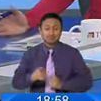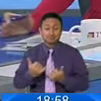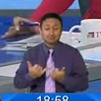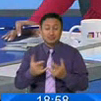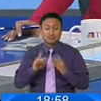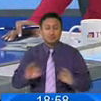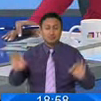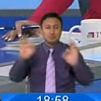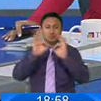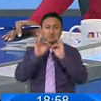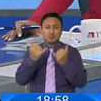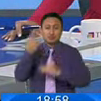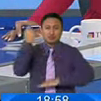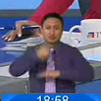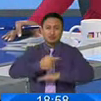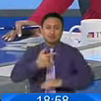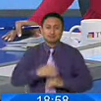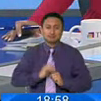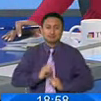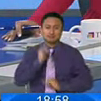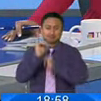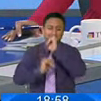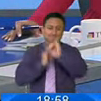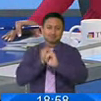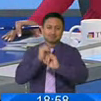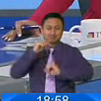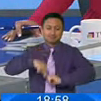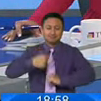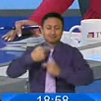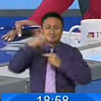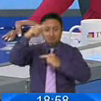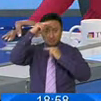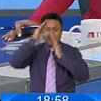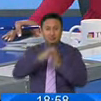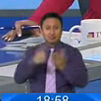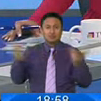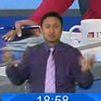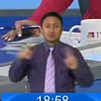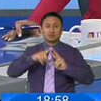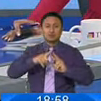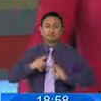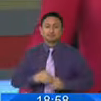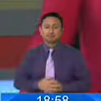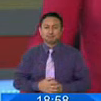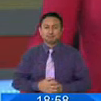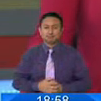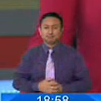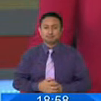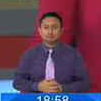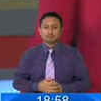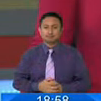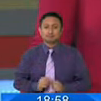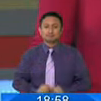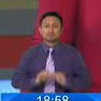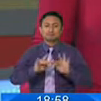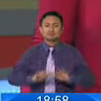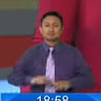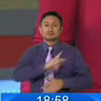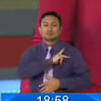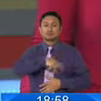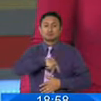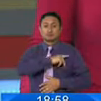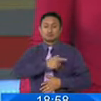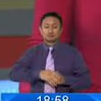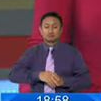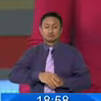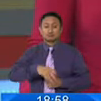tenemos lo más destacado del acontecer nacional e internacional aquí en Emisión Estelar del Comercio TV. El secretario particular de la presidencia,